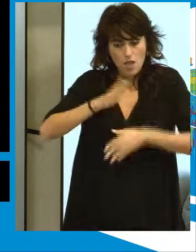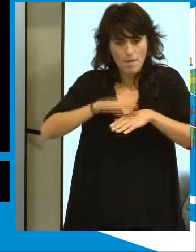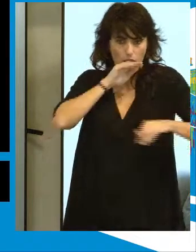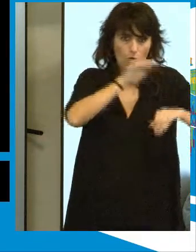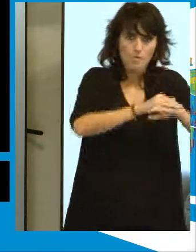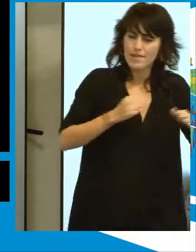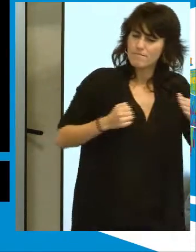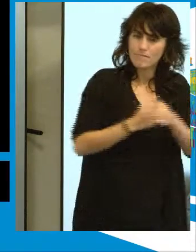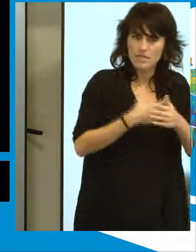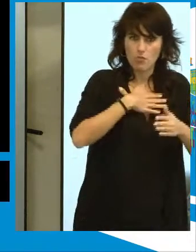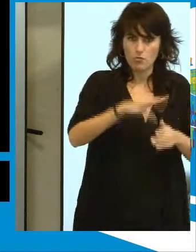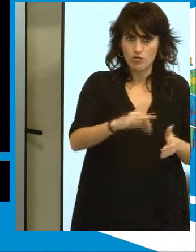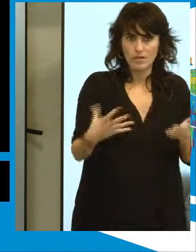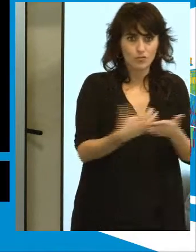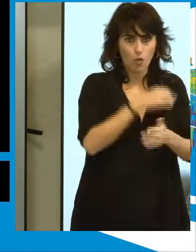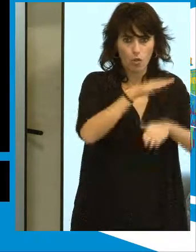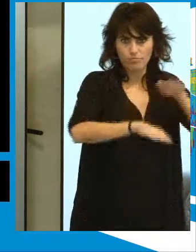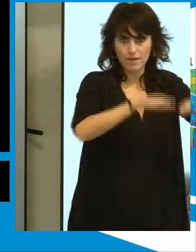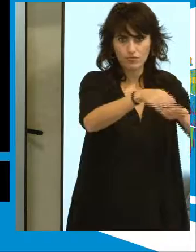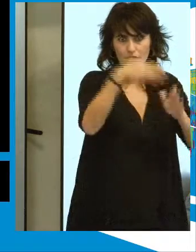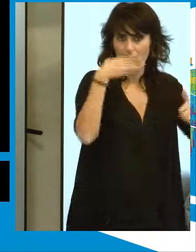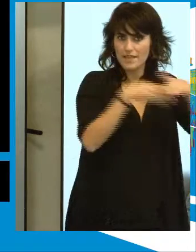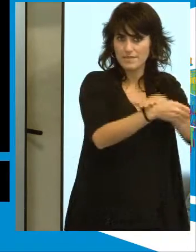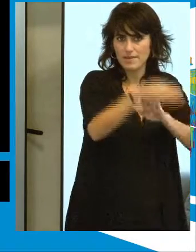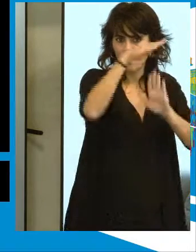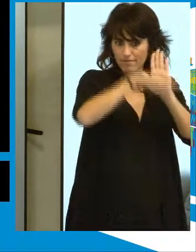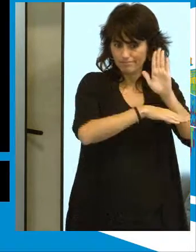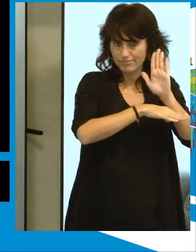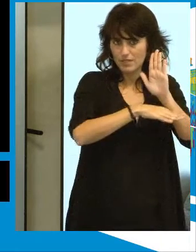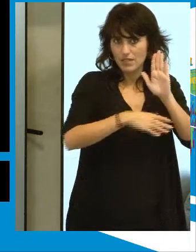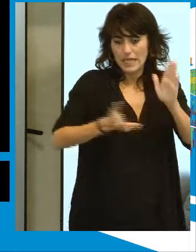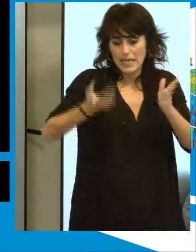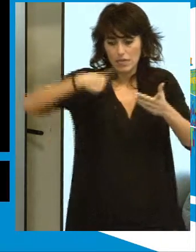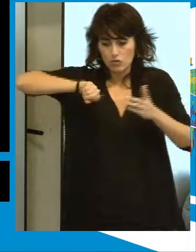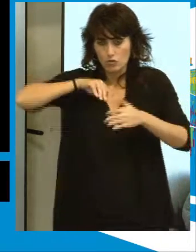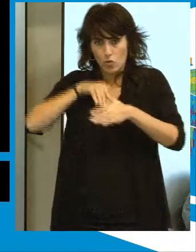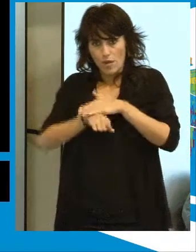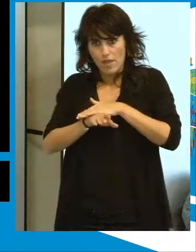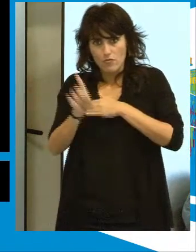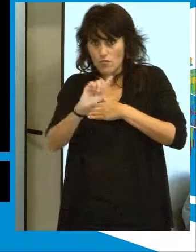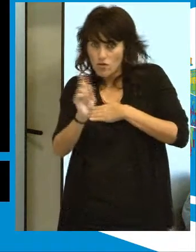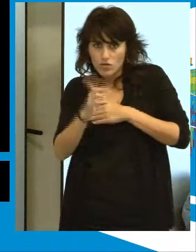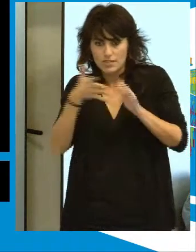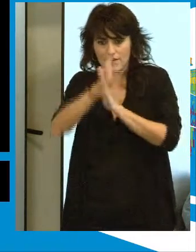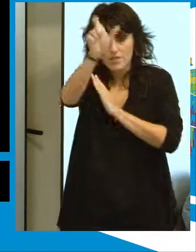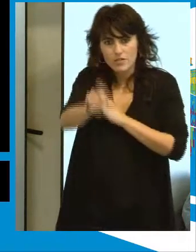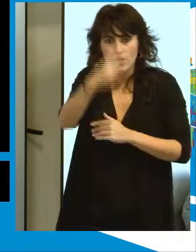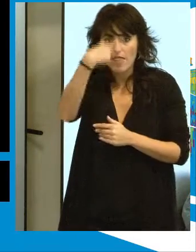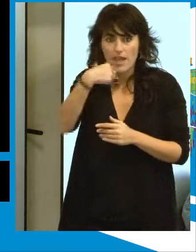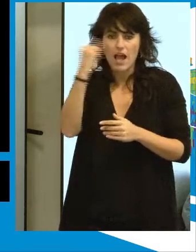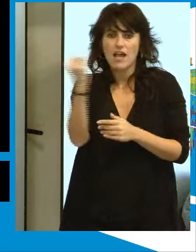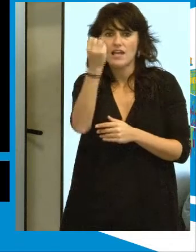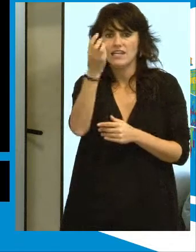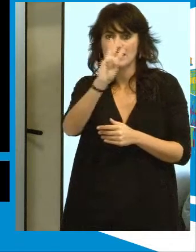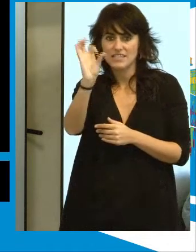lo máximo posible todas las pautas de accesibilidad. Y eso no lo hemos quedado para nosotros, quiero decir, una persona ciega que navegue con JAWS,